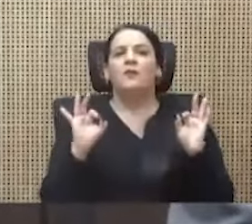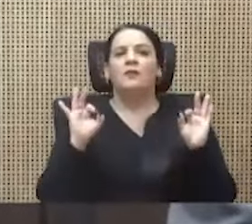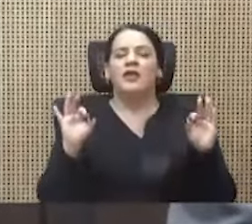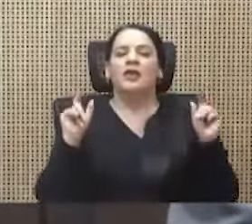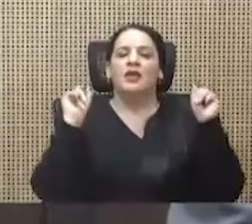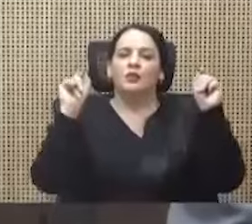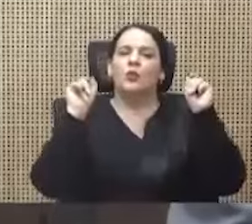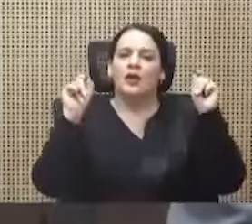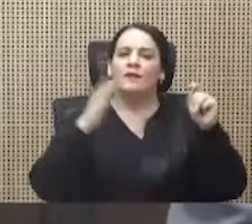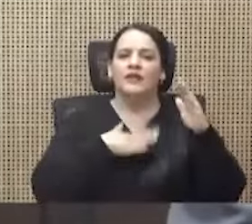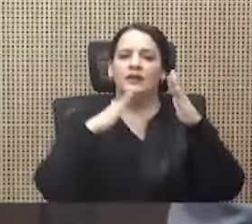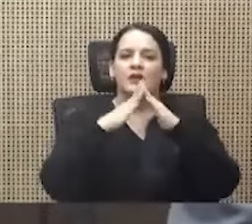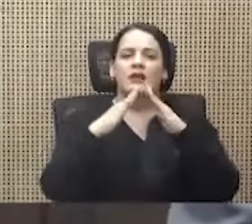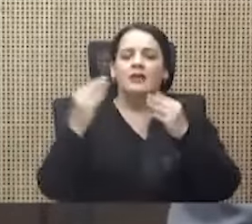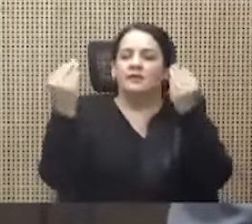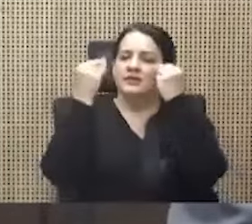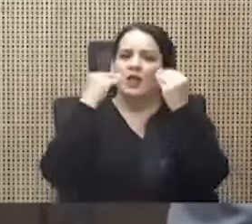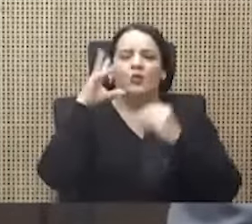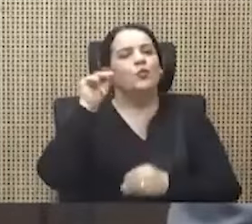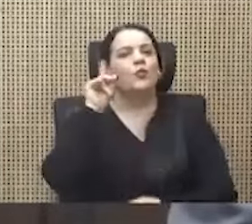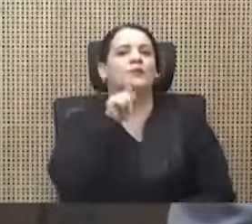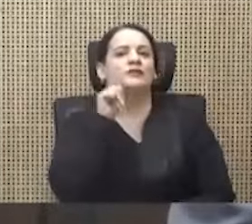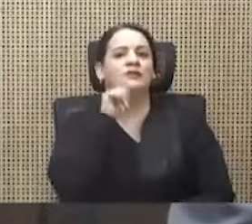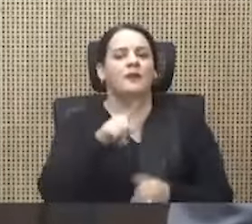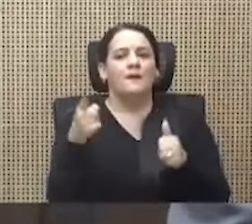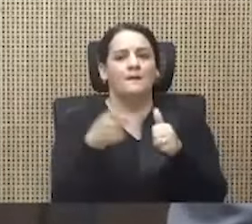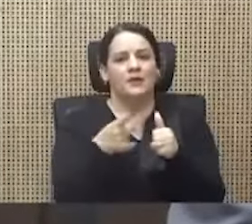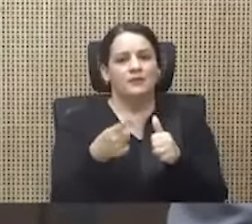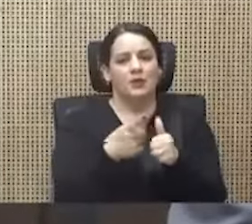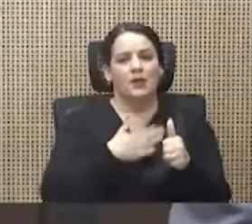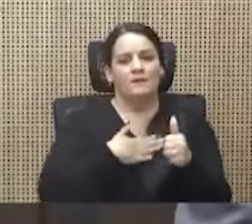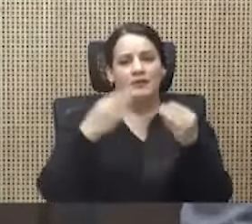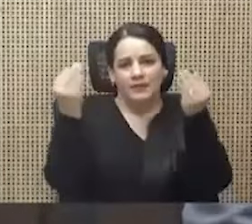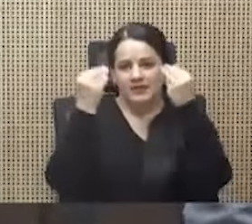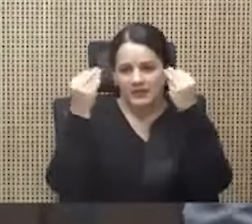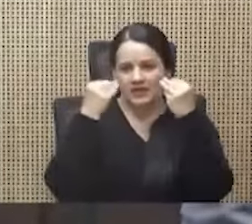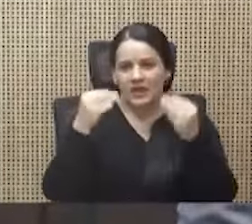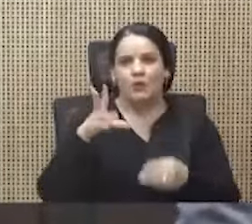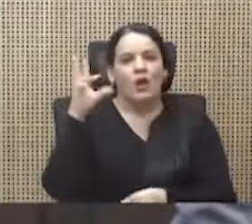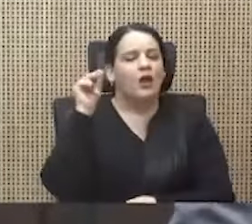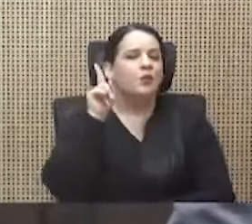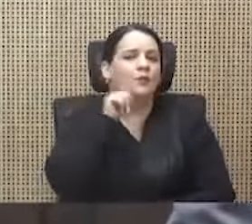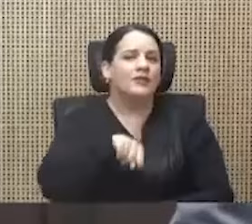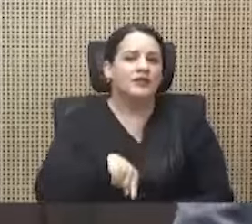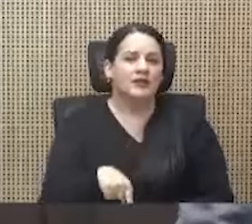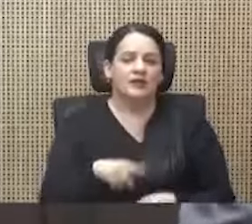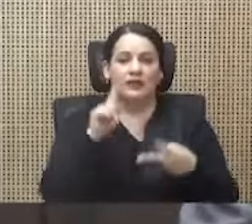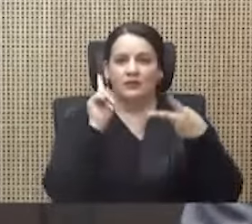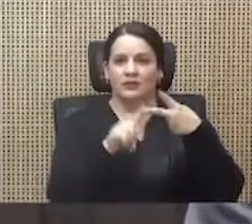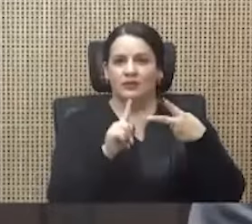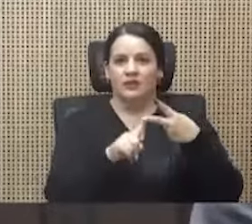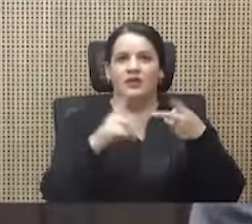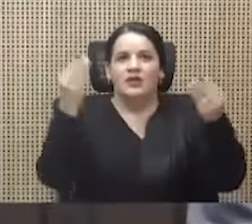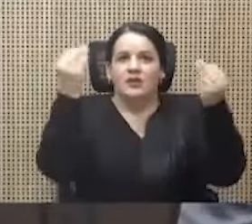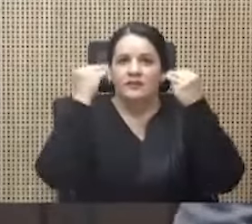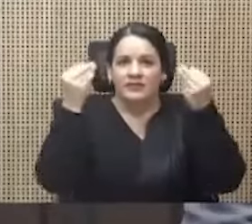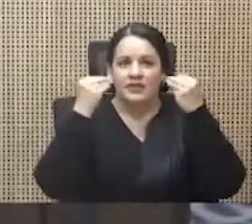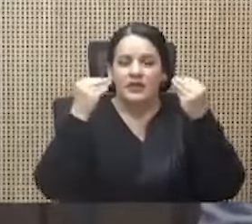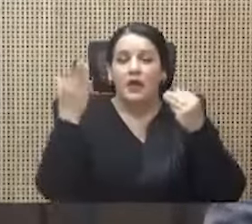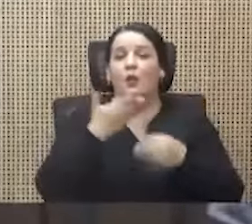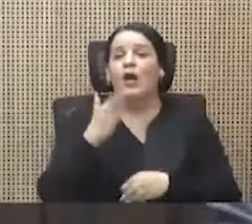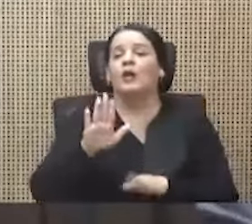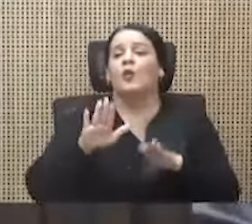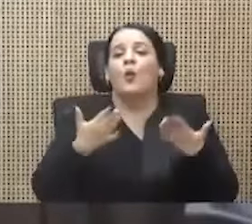Me enseñaron a no mentir. Eso fue lo primero que me enseñaron, a no mentir. Y me enseñaron a que